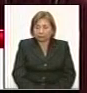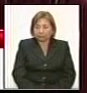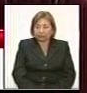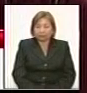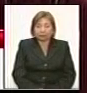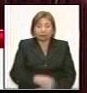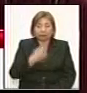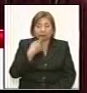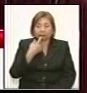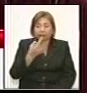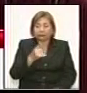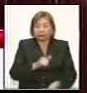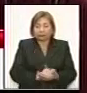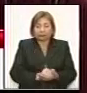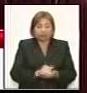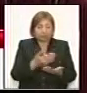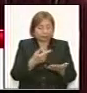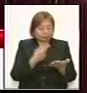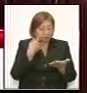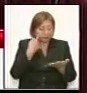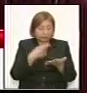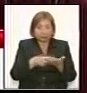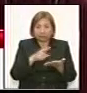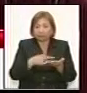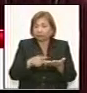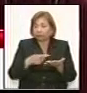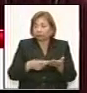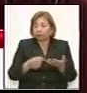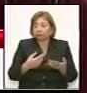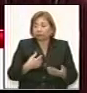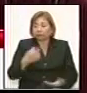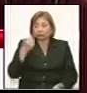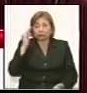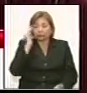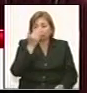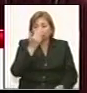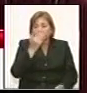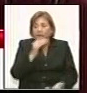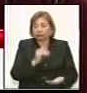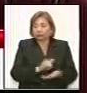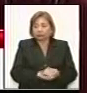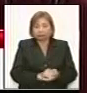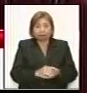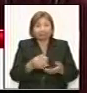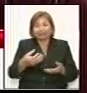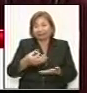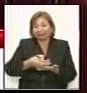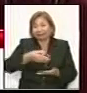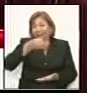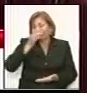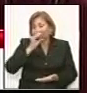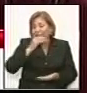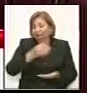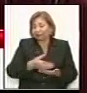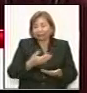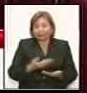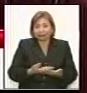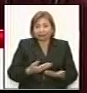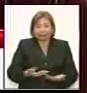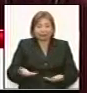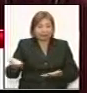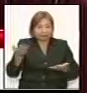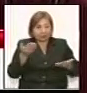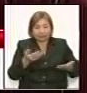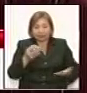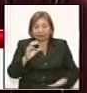y esa es la misión en la que estamos emprendidos. Parece que luego vamos a hacer un cóctel también con la sociedad civil, donde van a venir